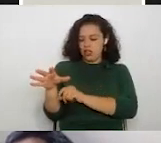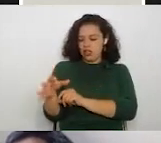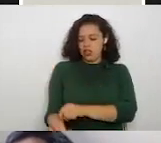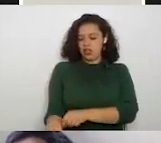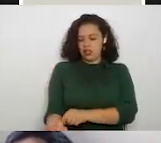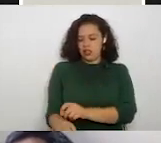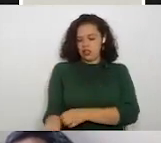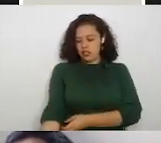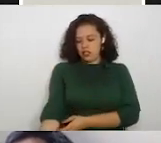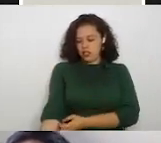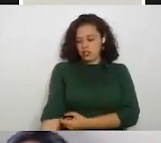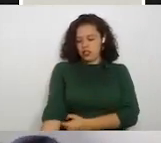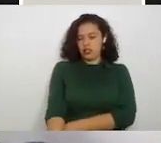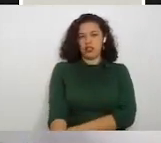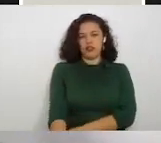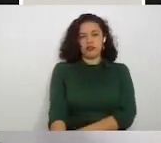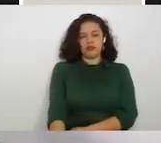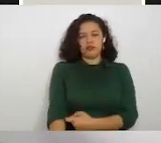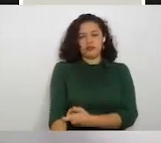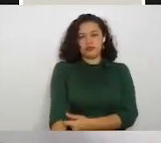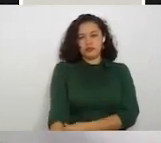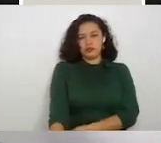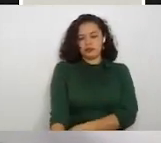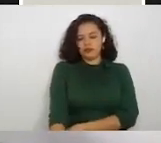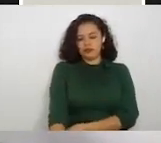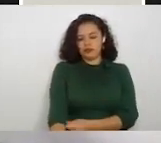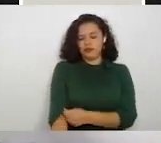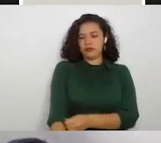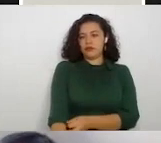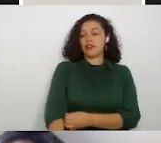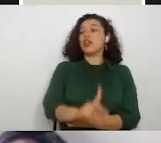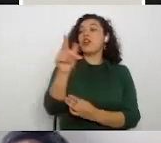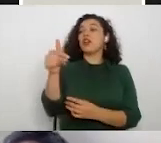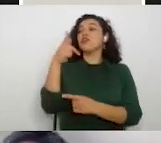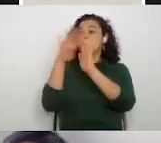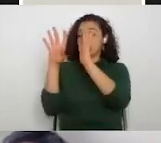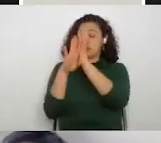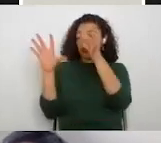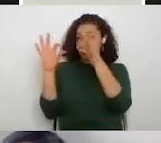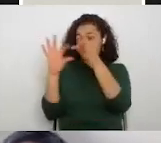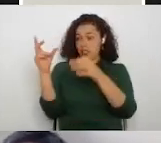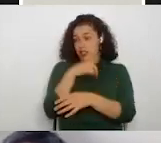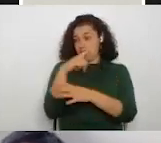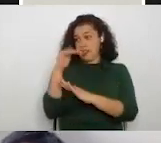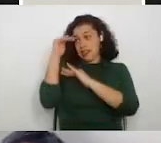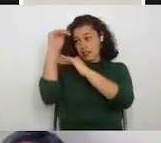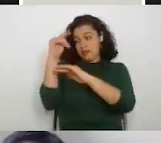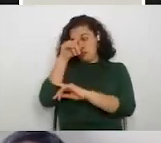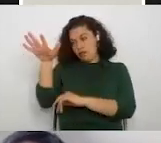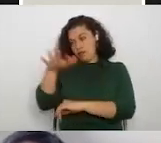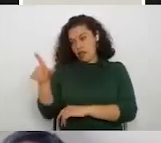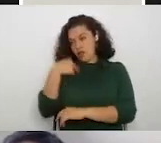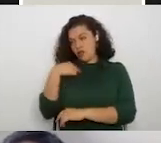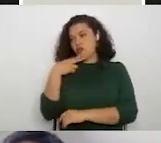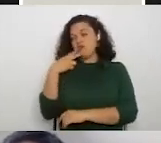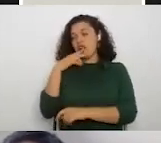sobre... y luego también cada procedimiento pudiera tener un alcance o campo de aplicación, ¿no? Para